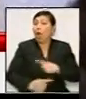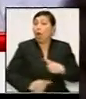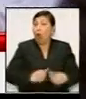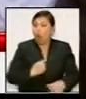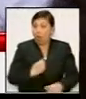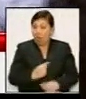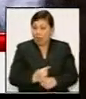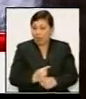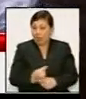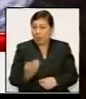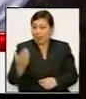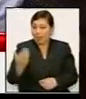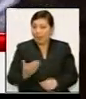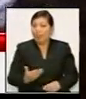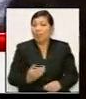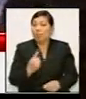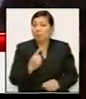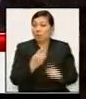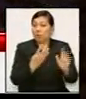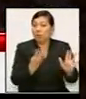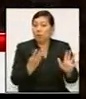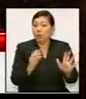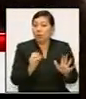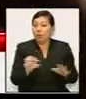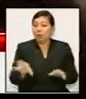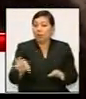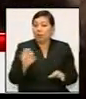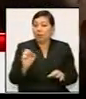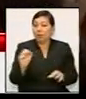decir, en el año 1990, fue